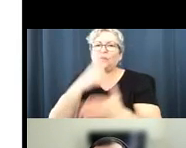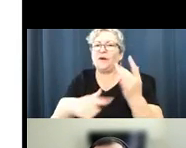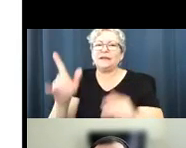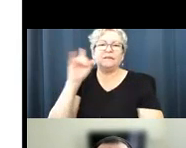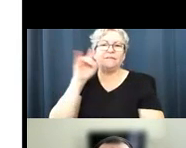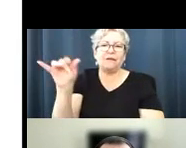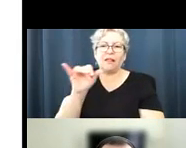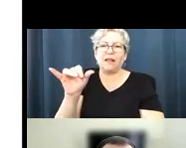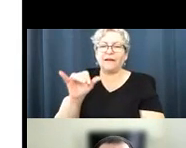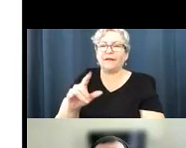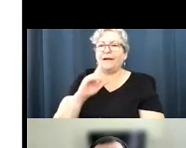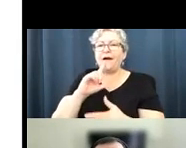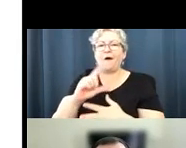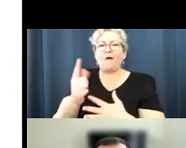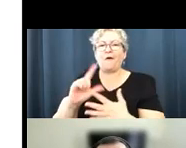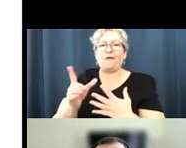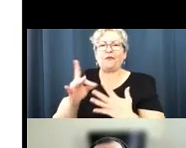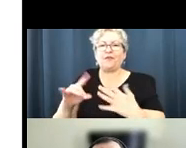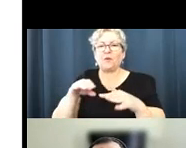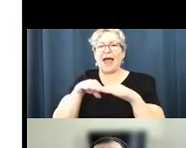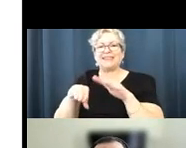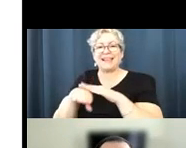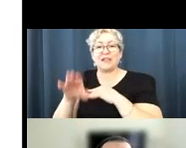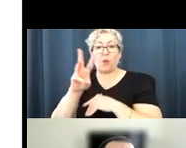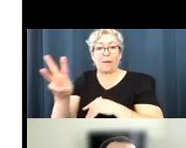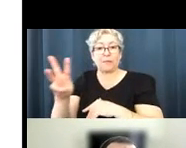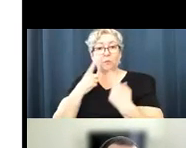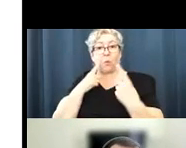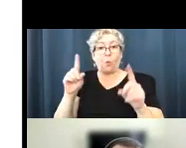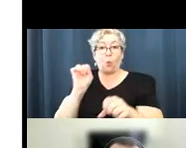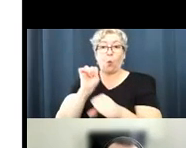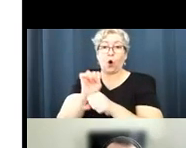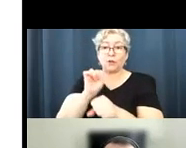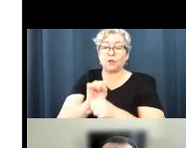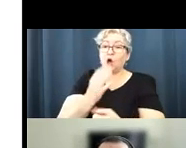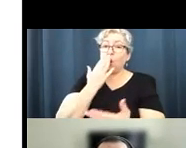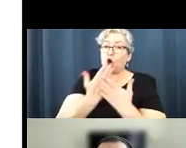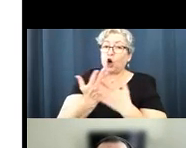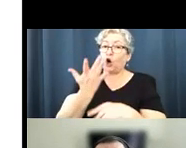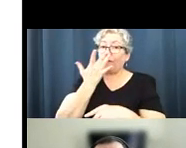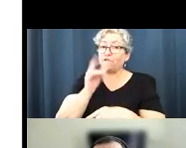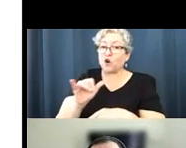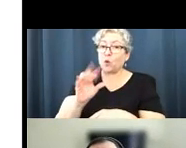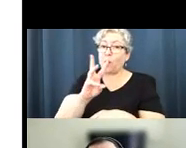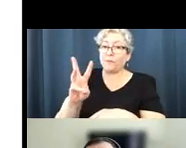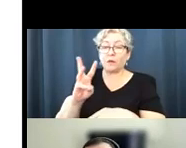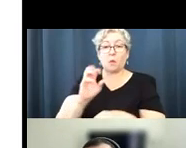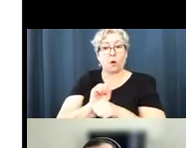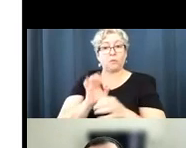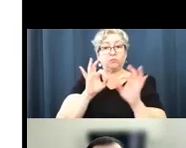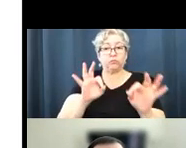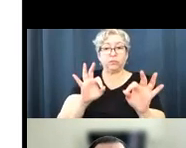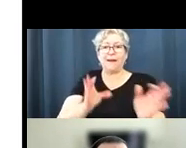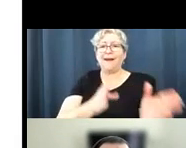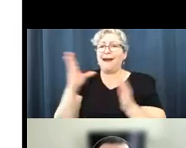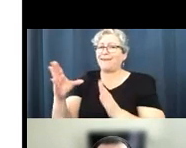que estamos hablando. Como un método alterno de cómo accesar un website, cómo verdaderamente funciona. Y aquí cuando